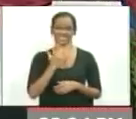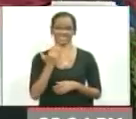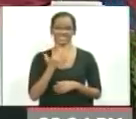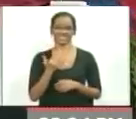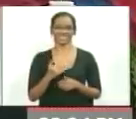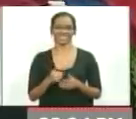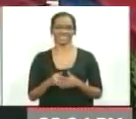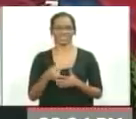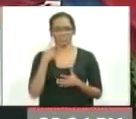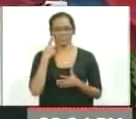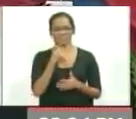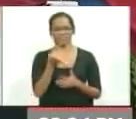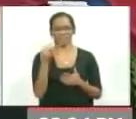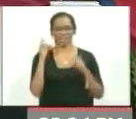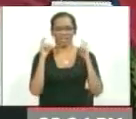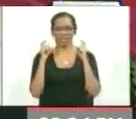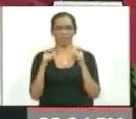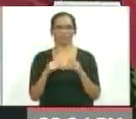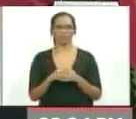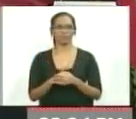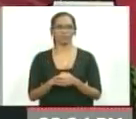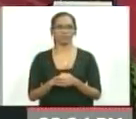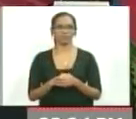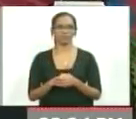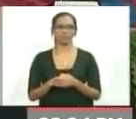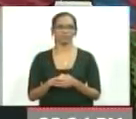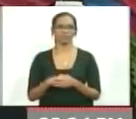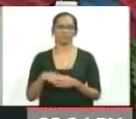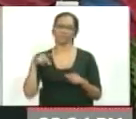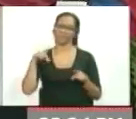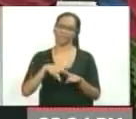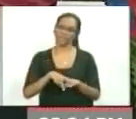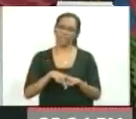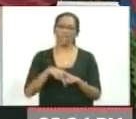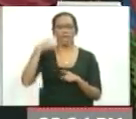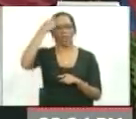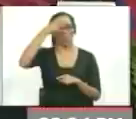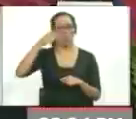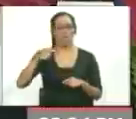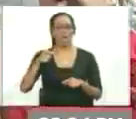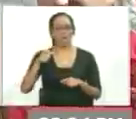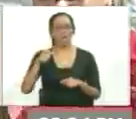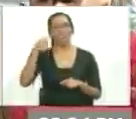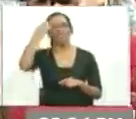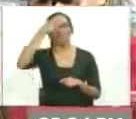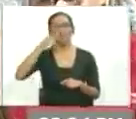Vi varias fotos. Se metió con el enemigo equivocado, se metió con el pueblo y el pueblo le va a responder.